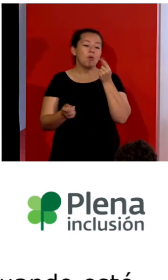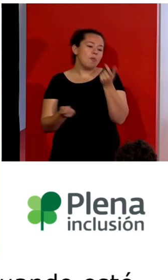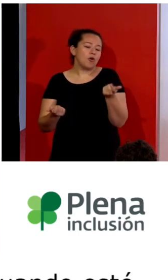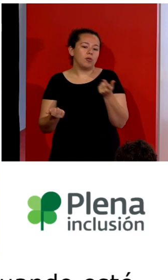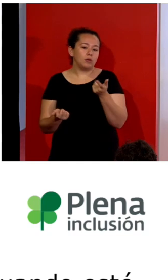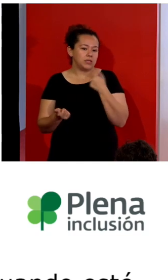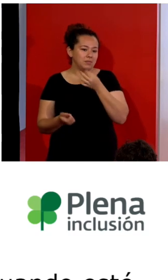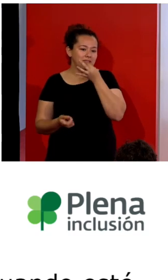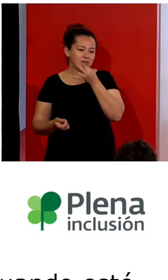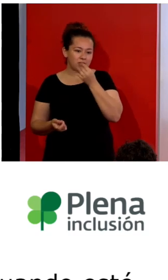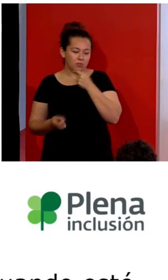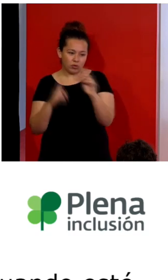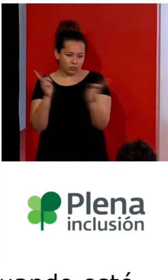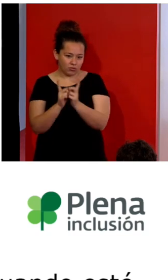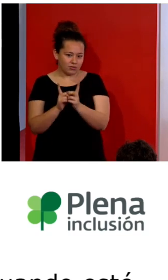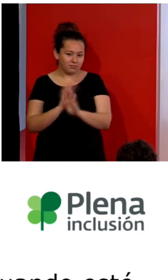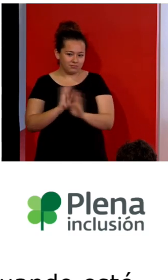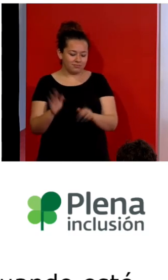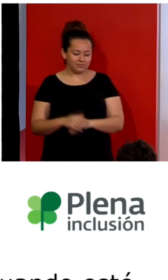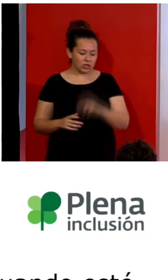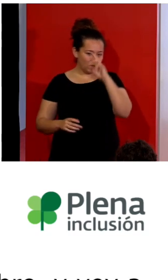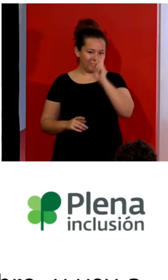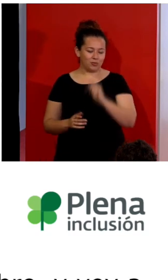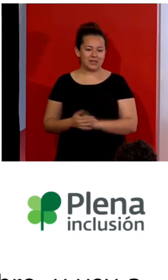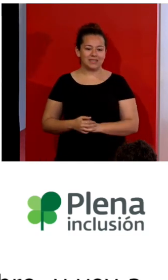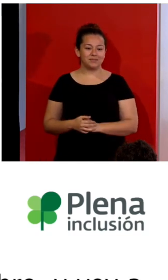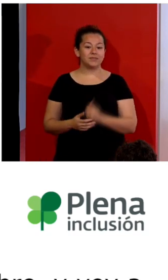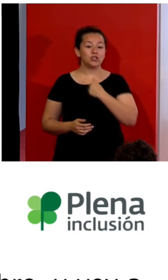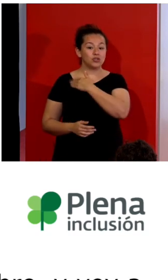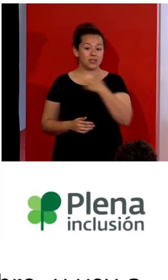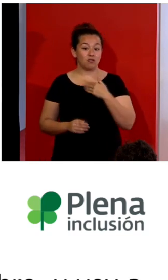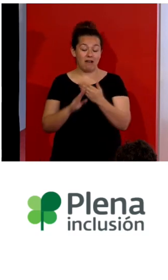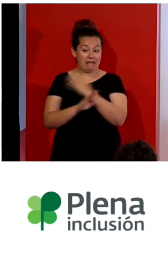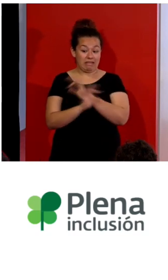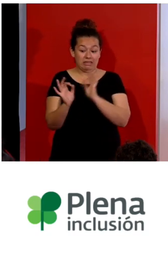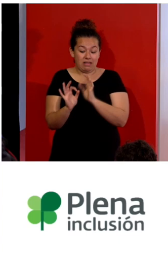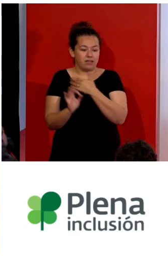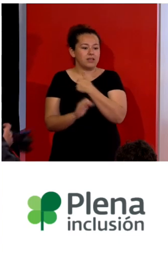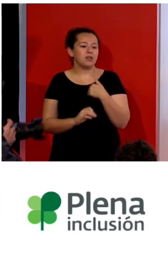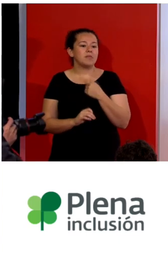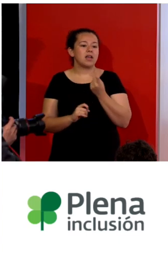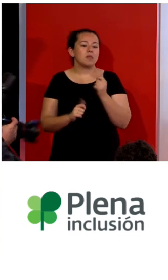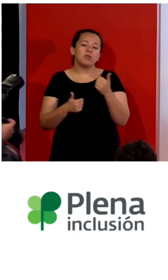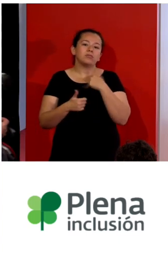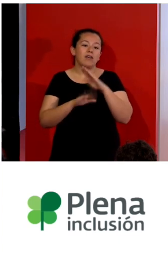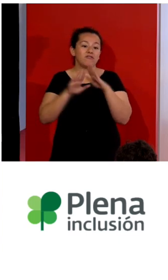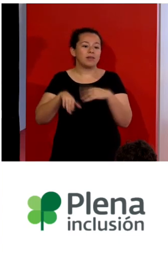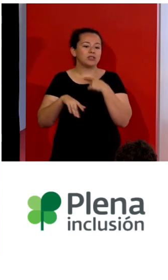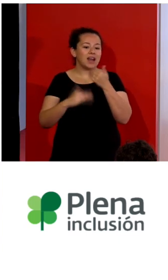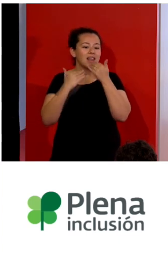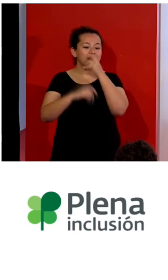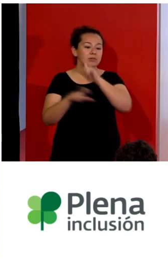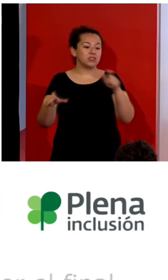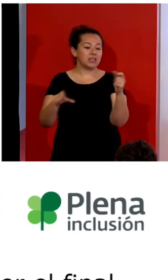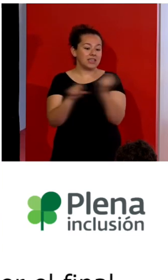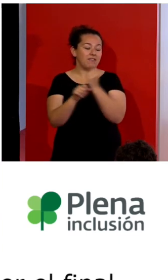esa mi intervención, voy a ser breve, así que no os preocupéis. Quiero, antes de nada, empezar por lo que debiera ser el final, que es agradecer a la gente que ha